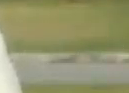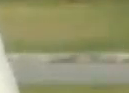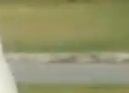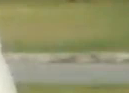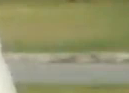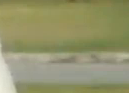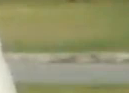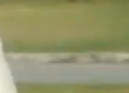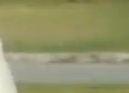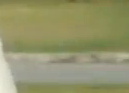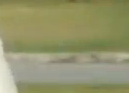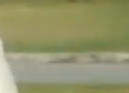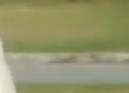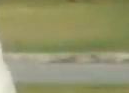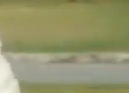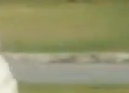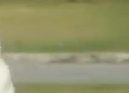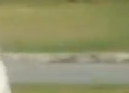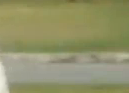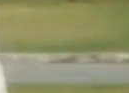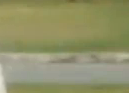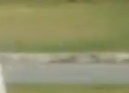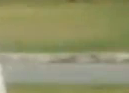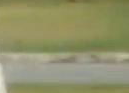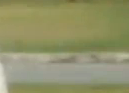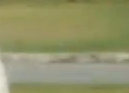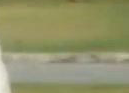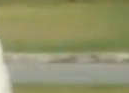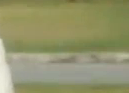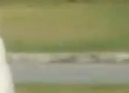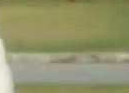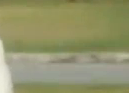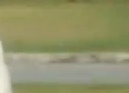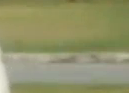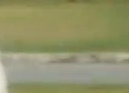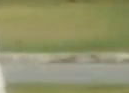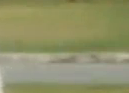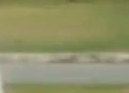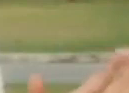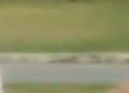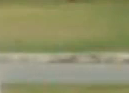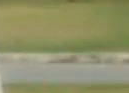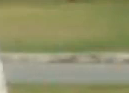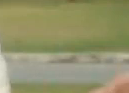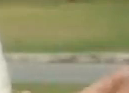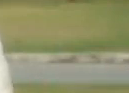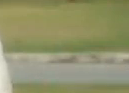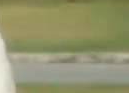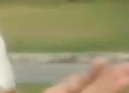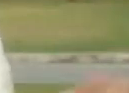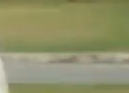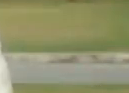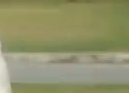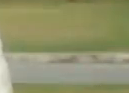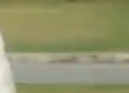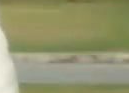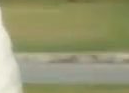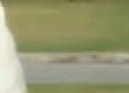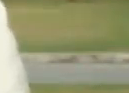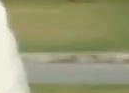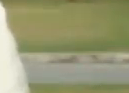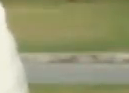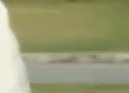Sí, allí tenían ustedes, compartíamos justamente la sesión extraordinaria completa de la Asamblea Nacional del Poder Popular de